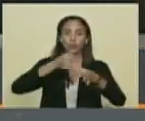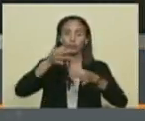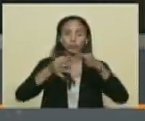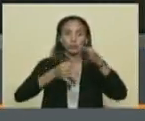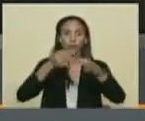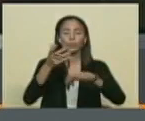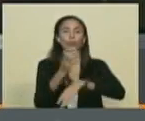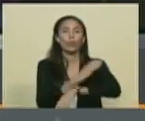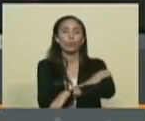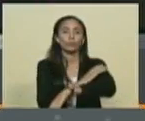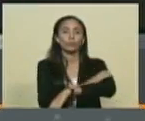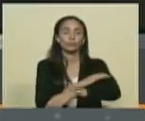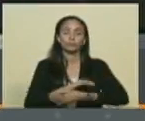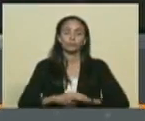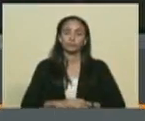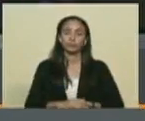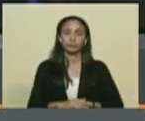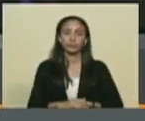intervención de la oposición.